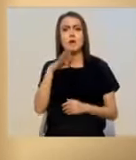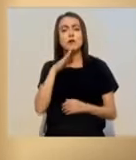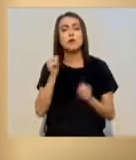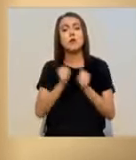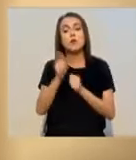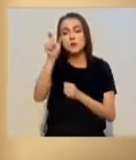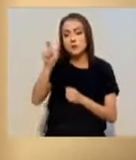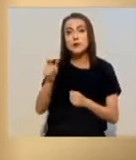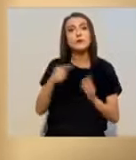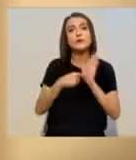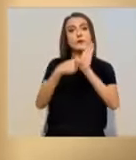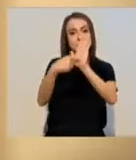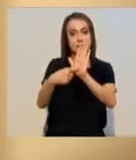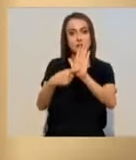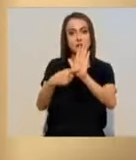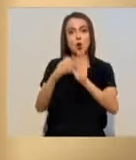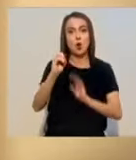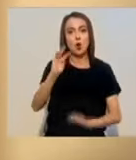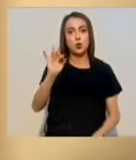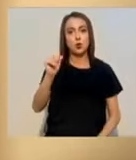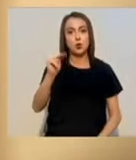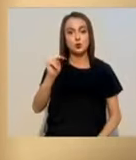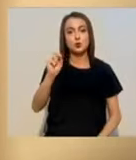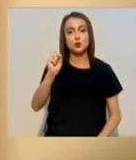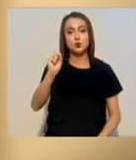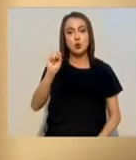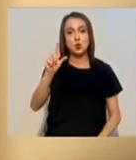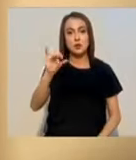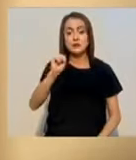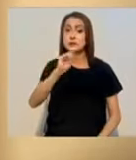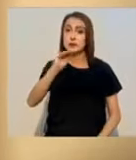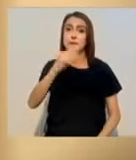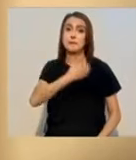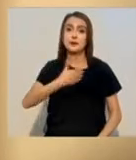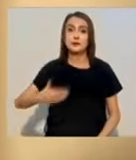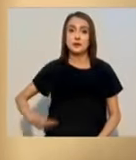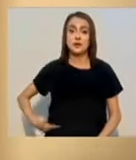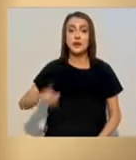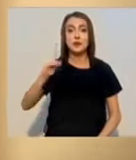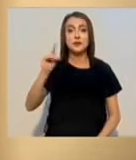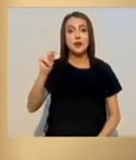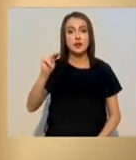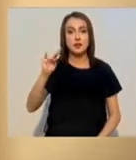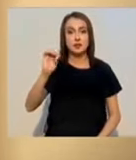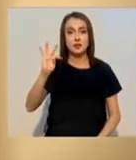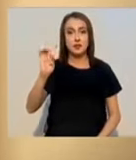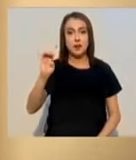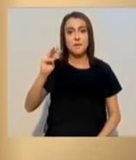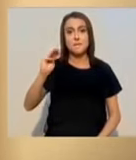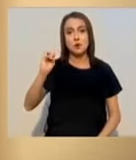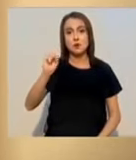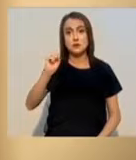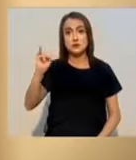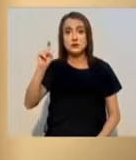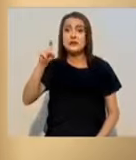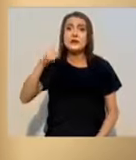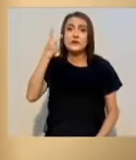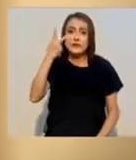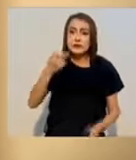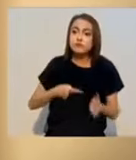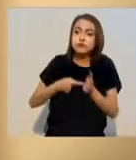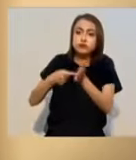tanto con nuestro representante, don Otón Solís, como con el presidente, don Dante Mossi, haciéndoles ver la